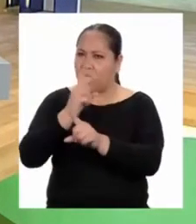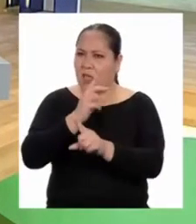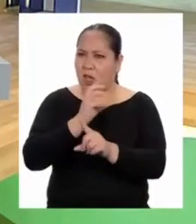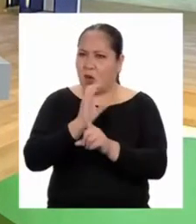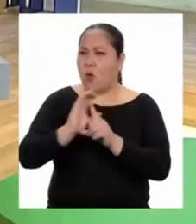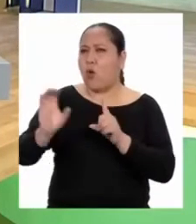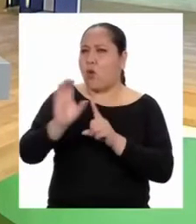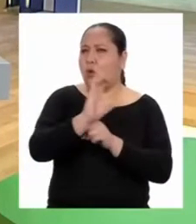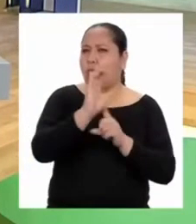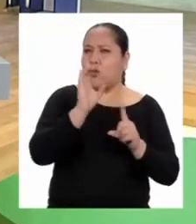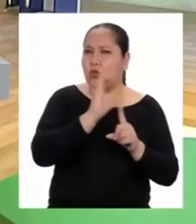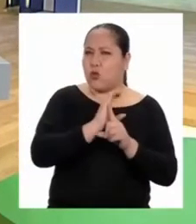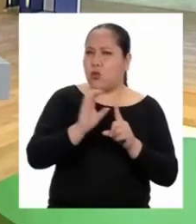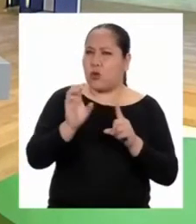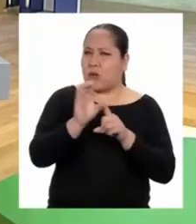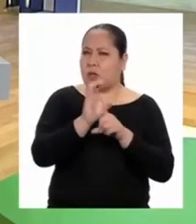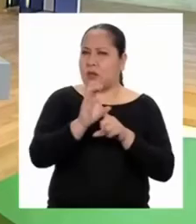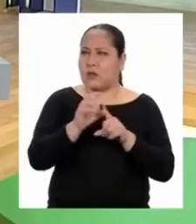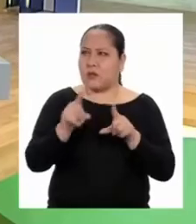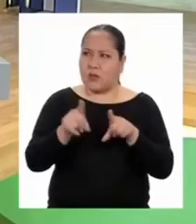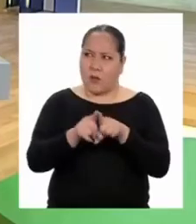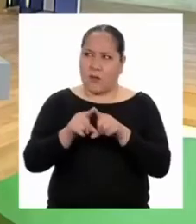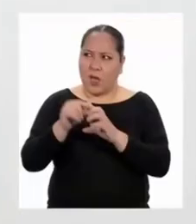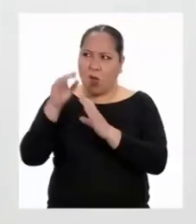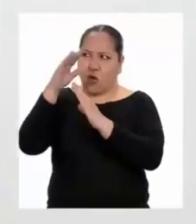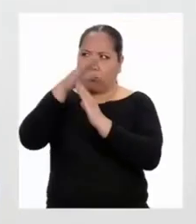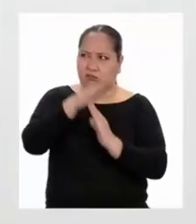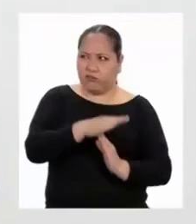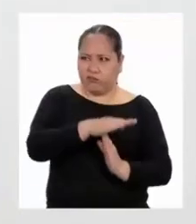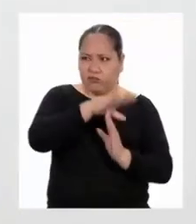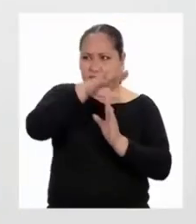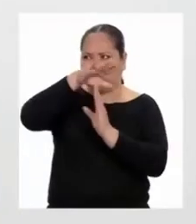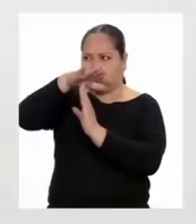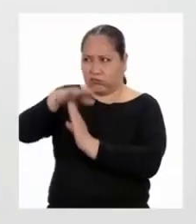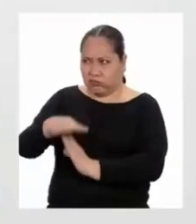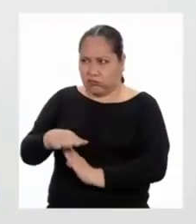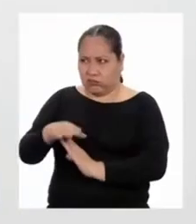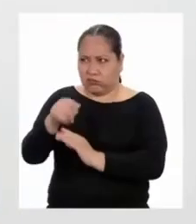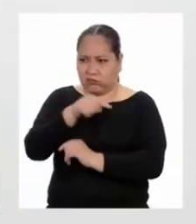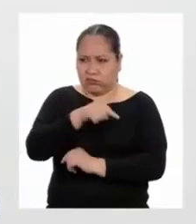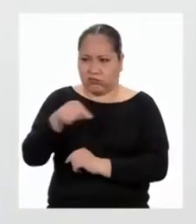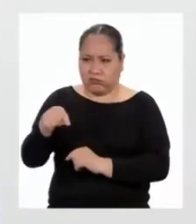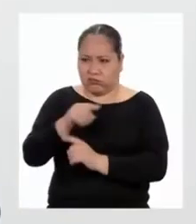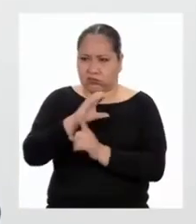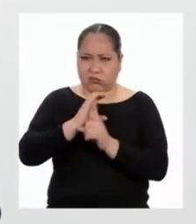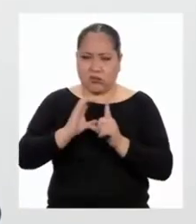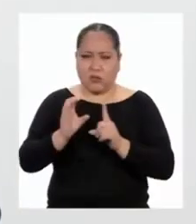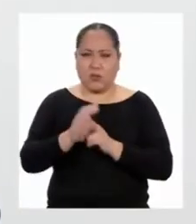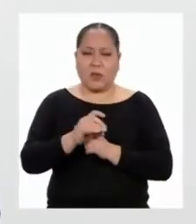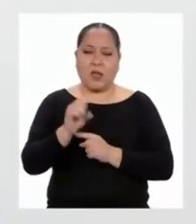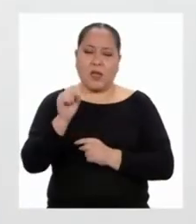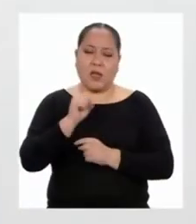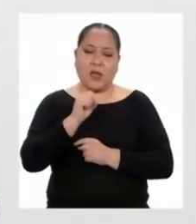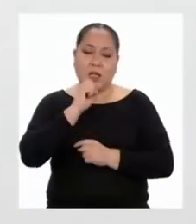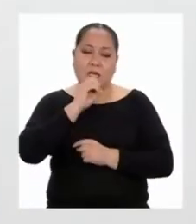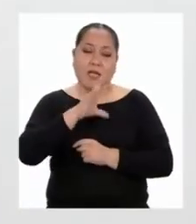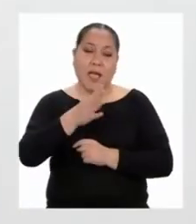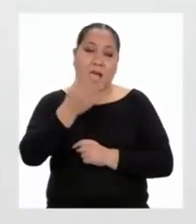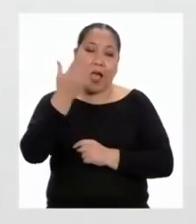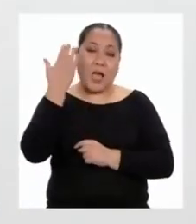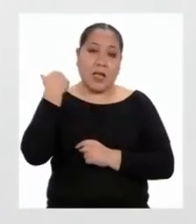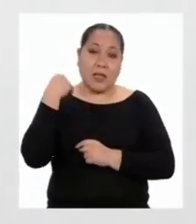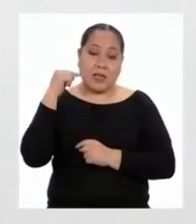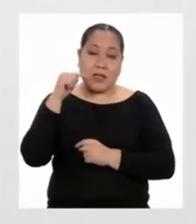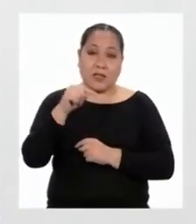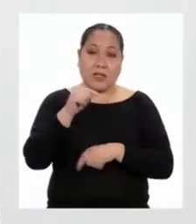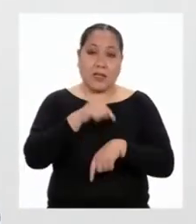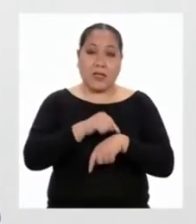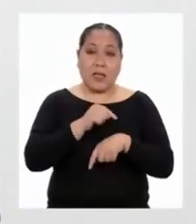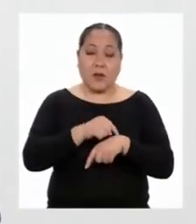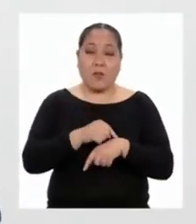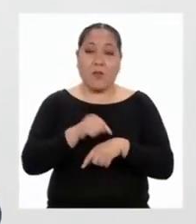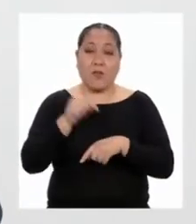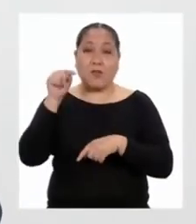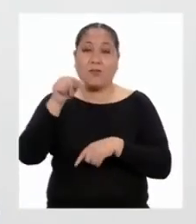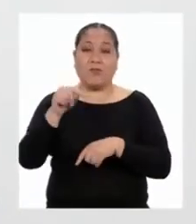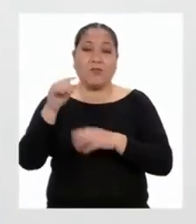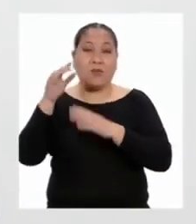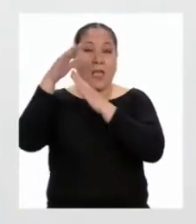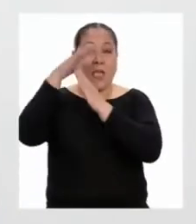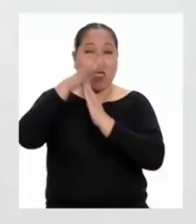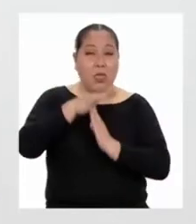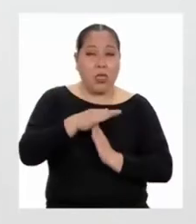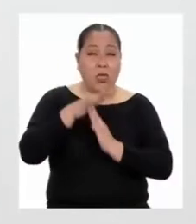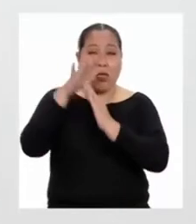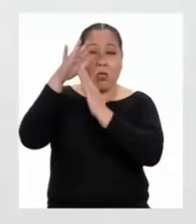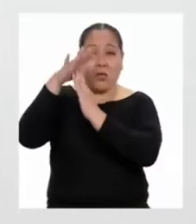¿existía también la discriminación entre unas y otras? Podría decirse que, en aquellos tiempos, los actos de discriminación